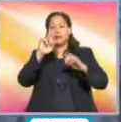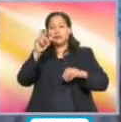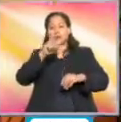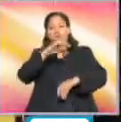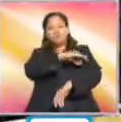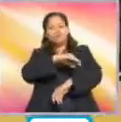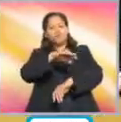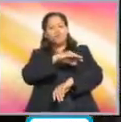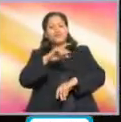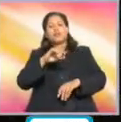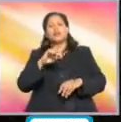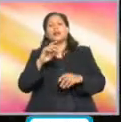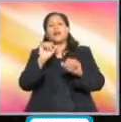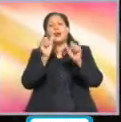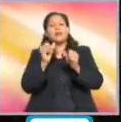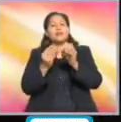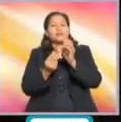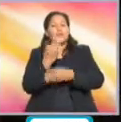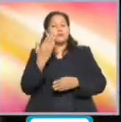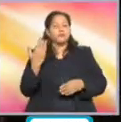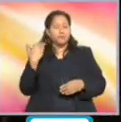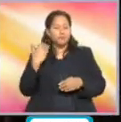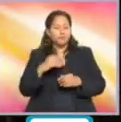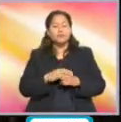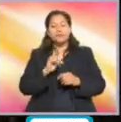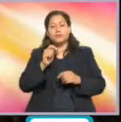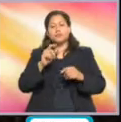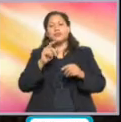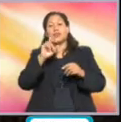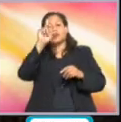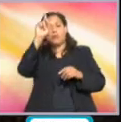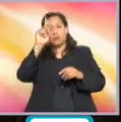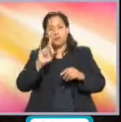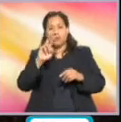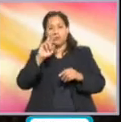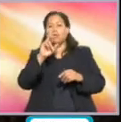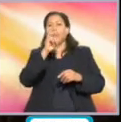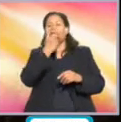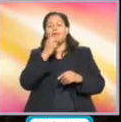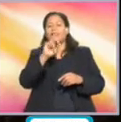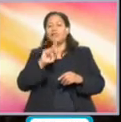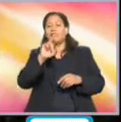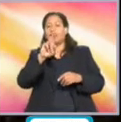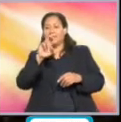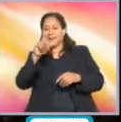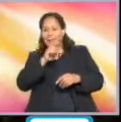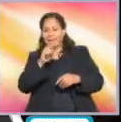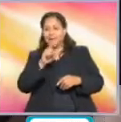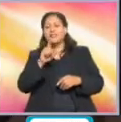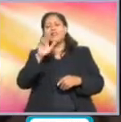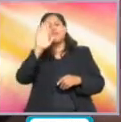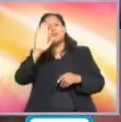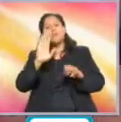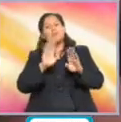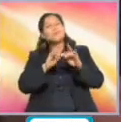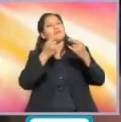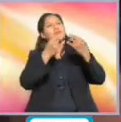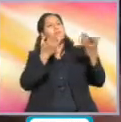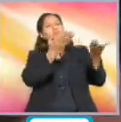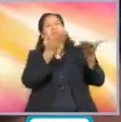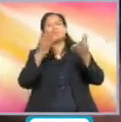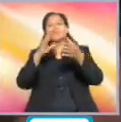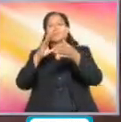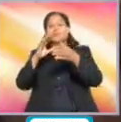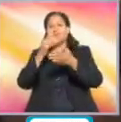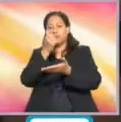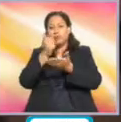arquitectura Deco, ¿no? Es Art Deco, y ese era de Domingo Rex, que fue... pues, como una especie de cronista de la ciudad, pero